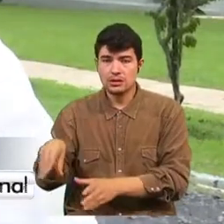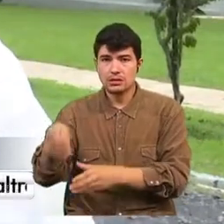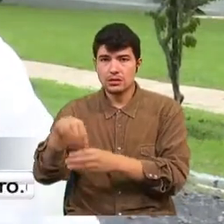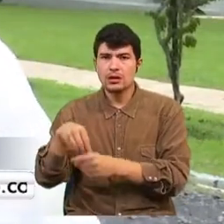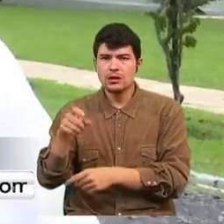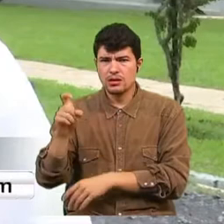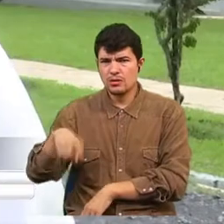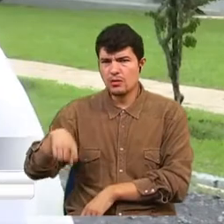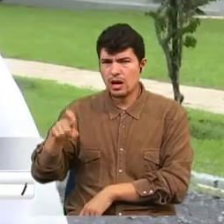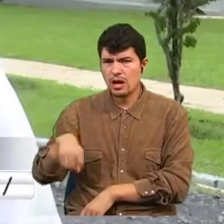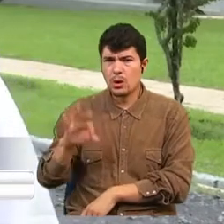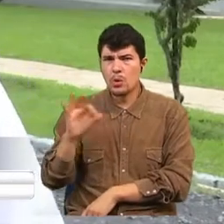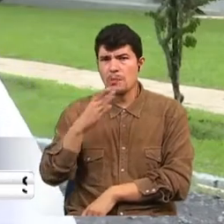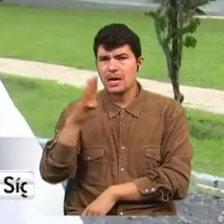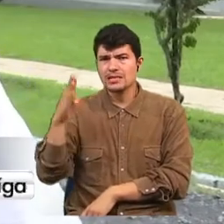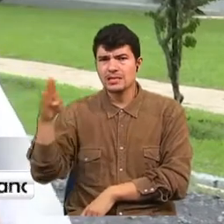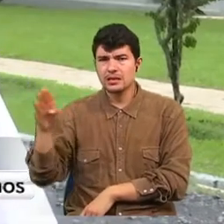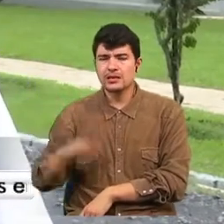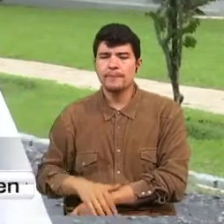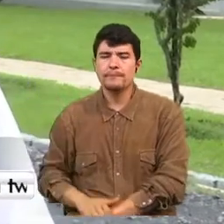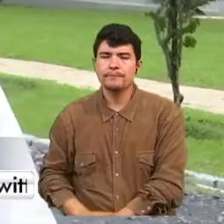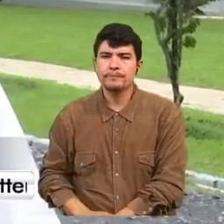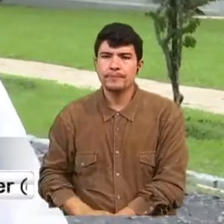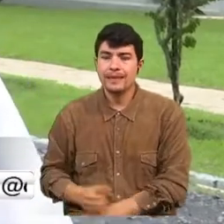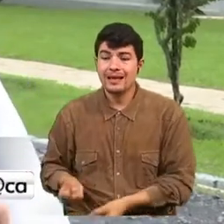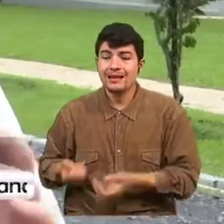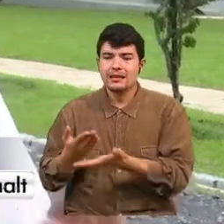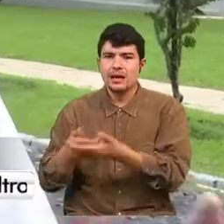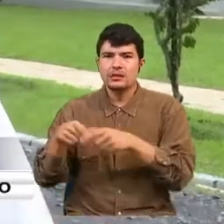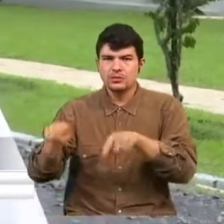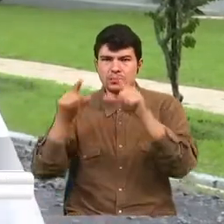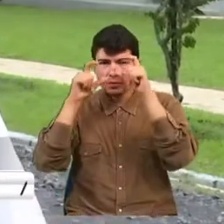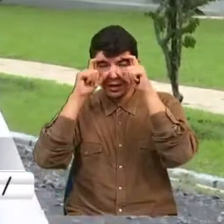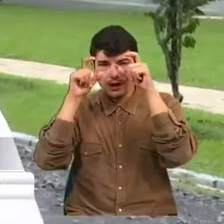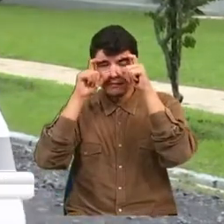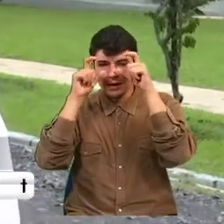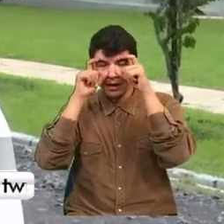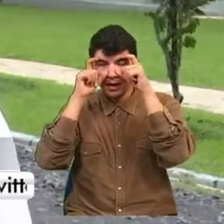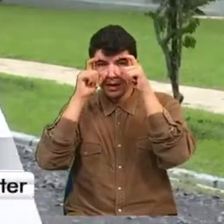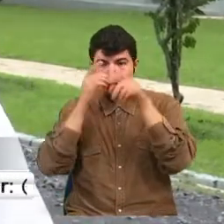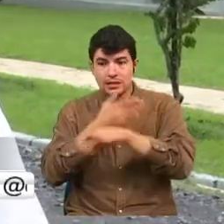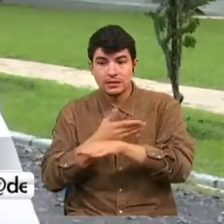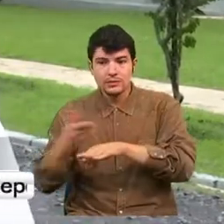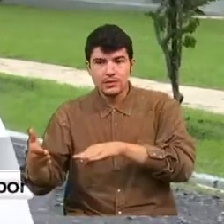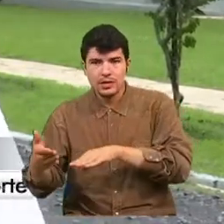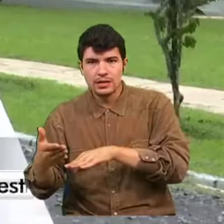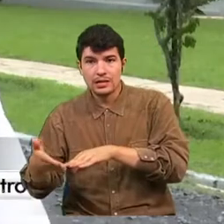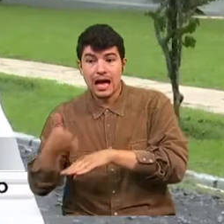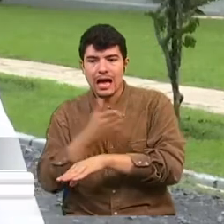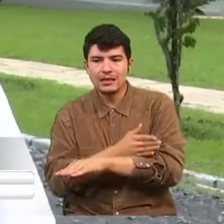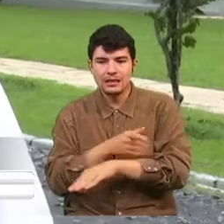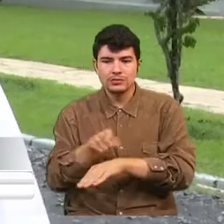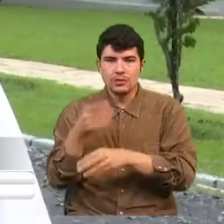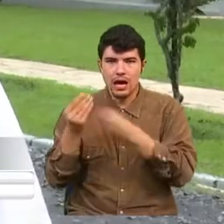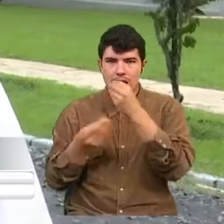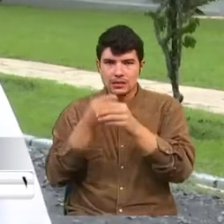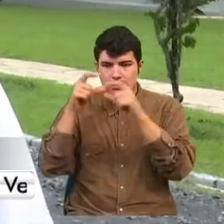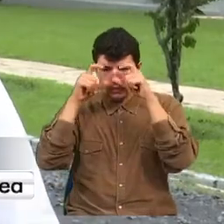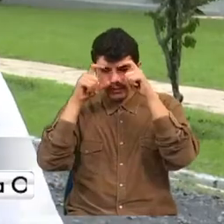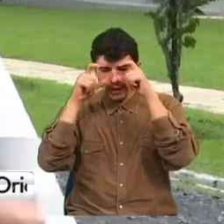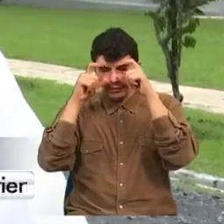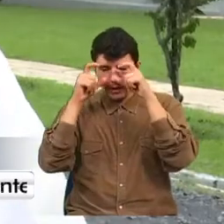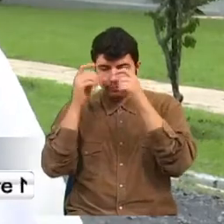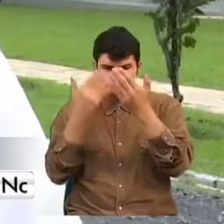escolar, primaria o secundaria, gafas, después de haber hecho un tamizaje durante 2 semanas antes a la